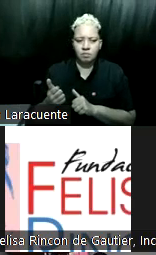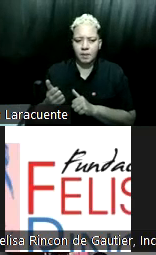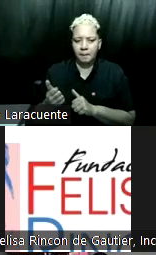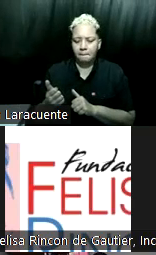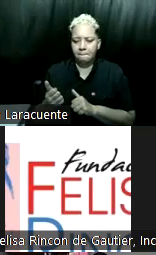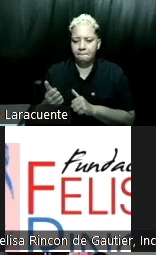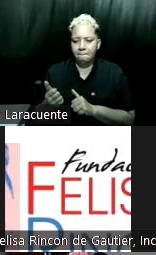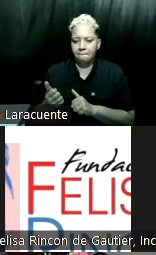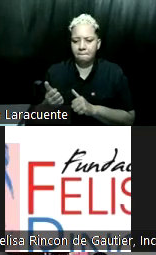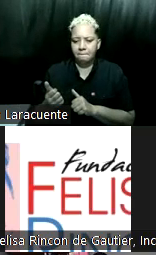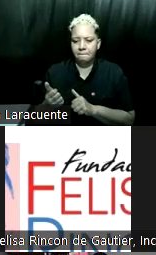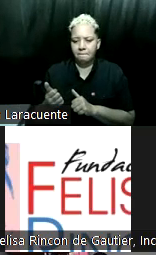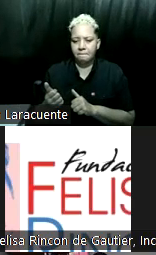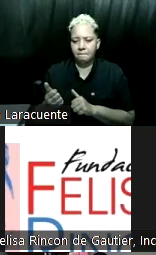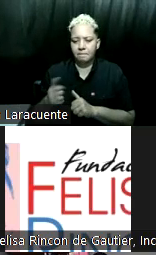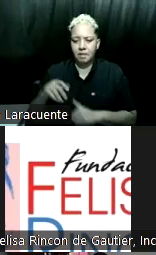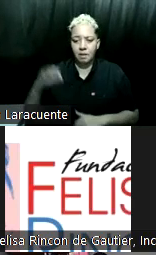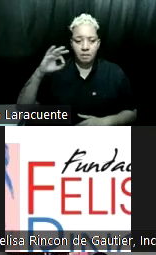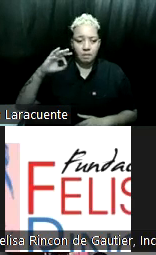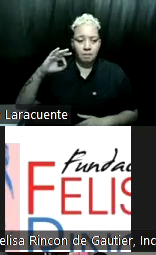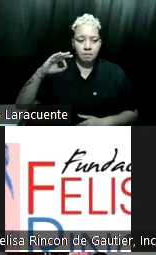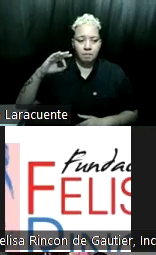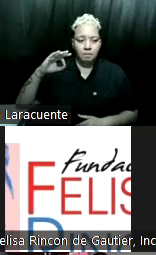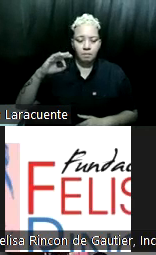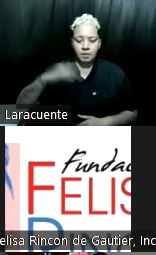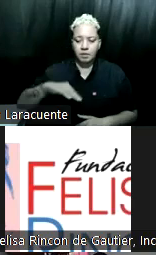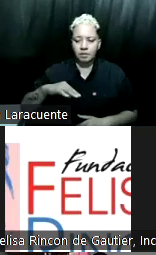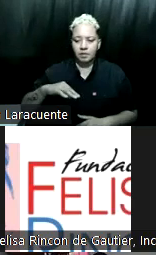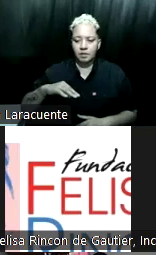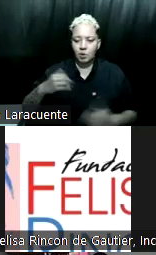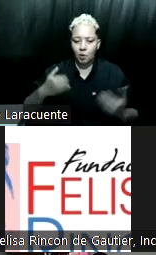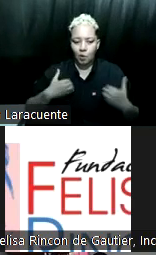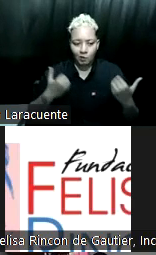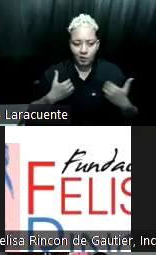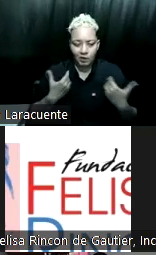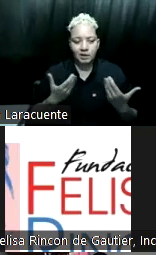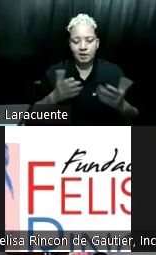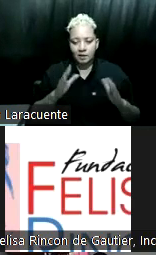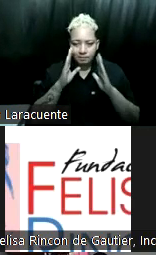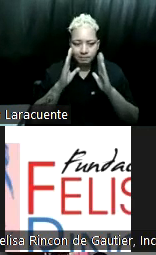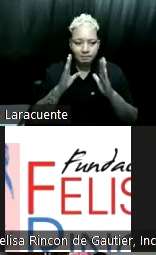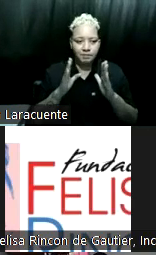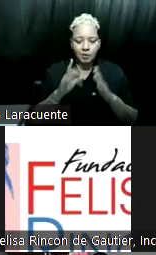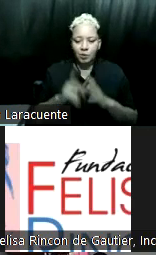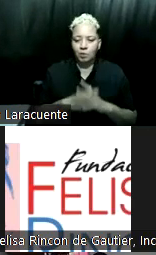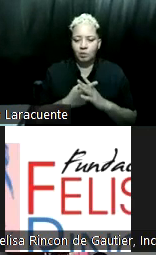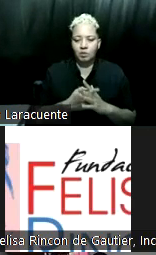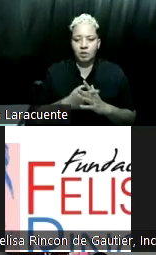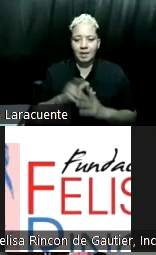eh, para beneficio de los jóvenes que nos escuchan, pues para empezar no tenían